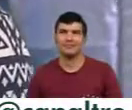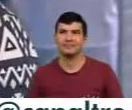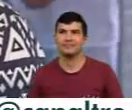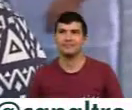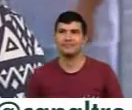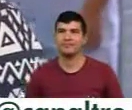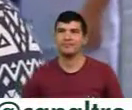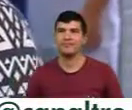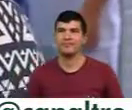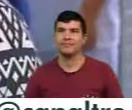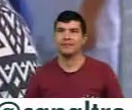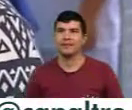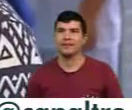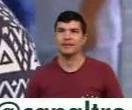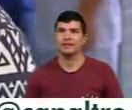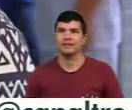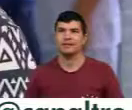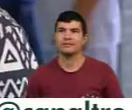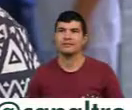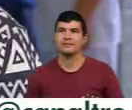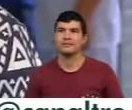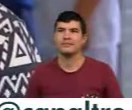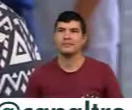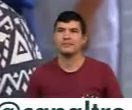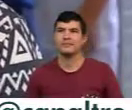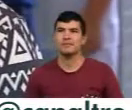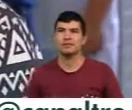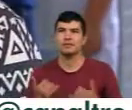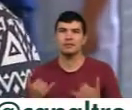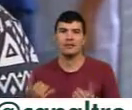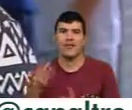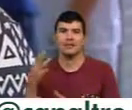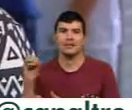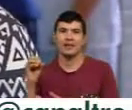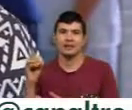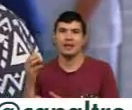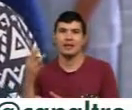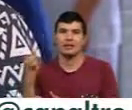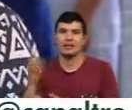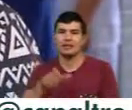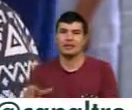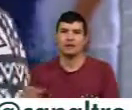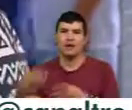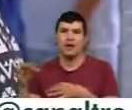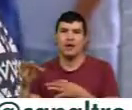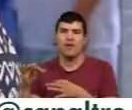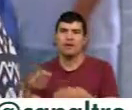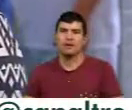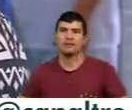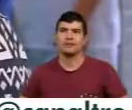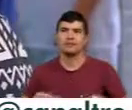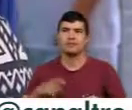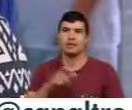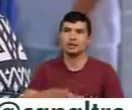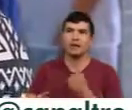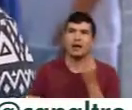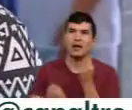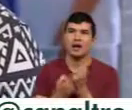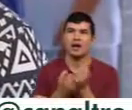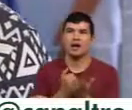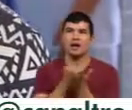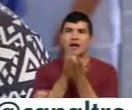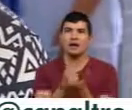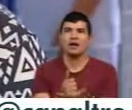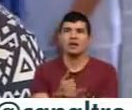En la actualidad tenemos 30 hojas de vida de personas que ayudaron a construir este sueño y no